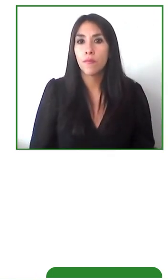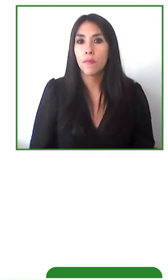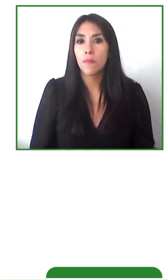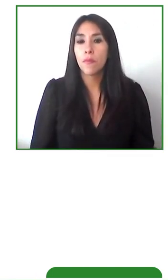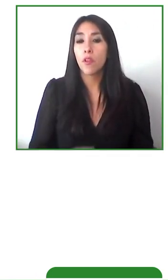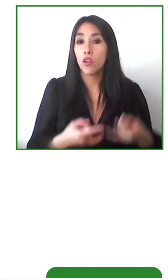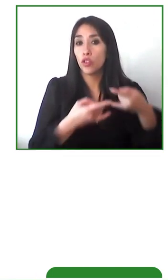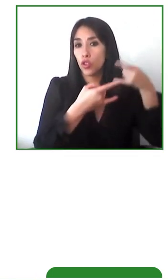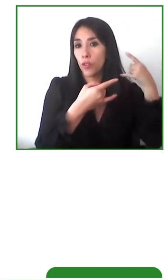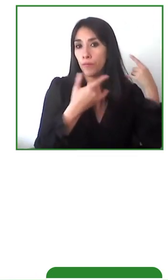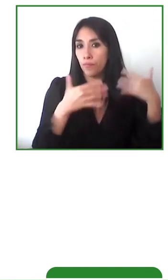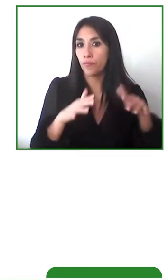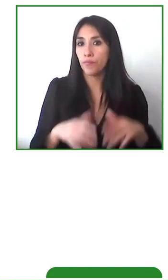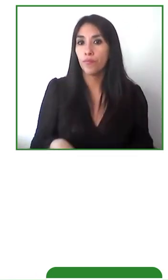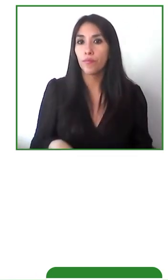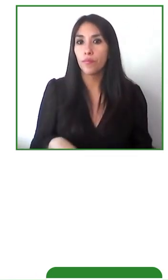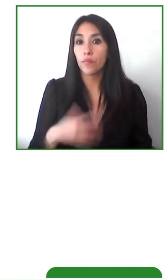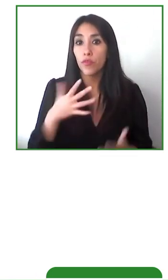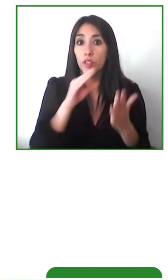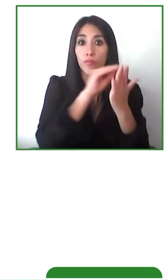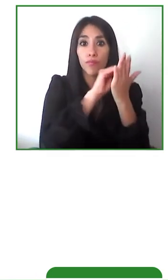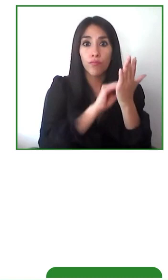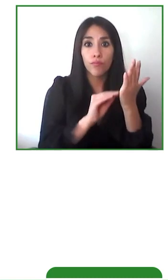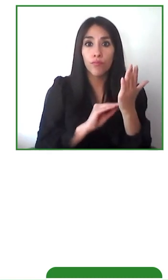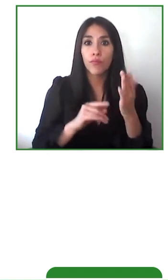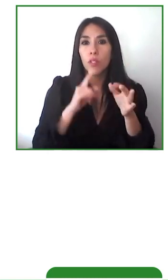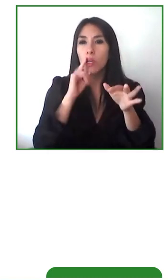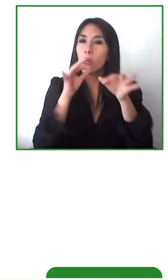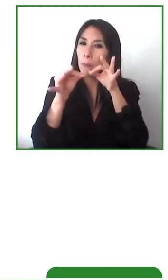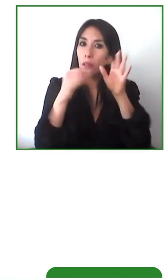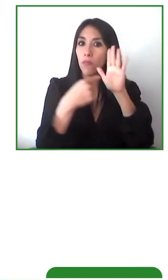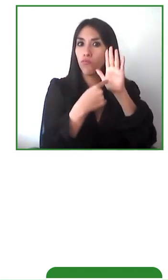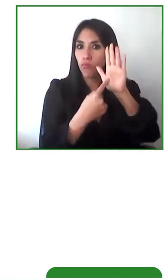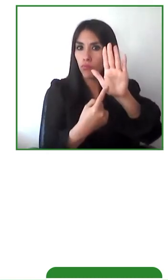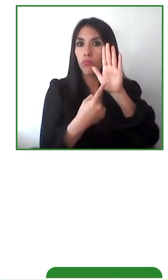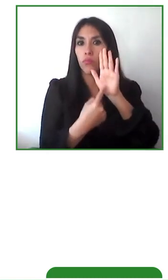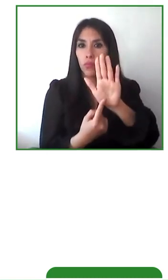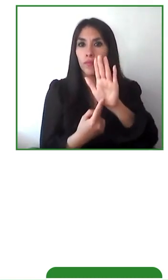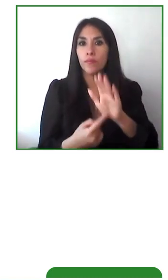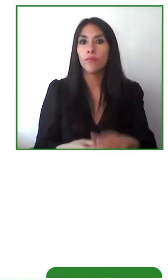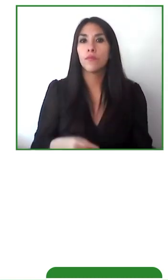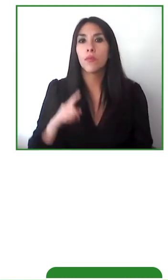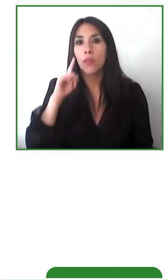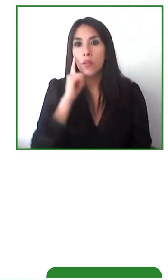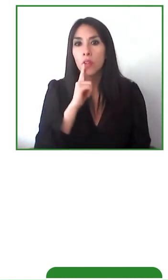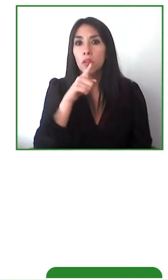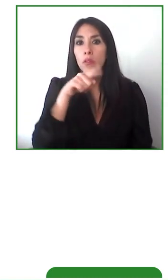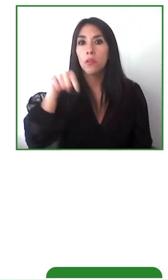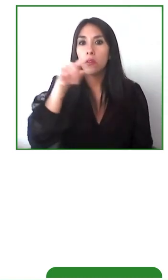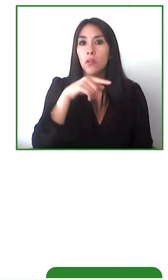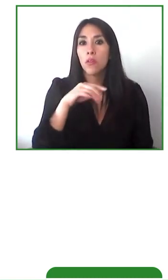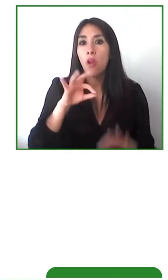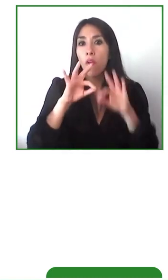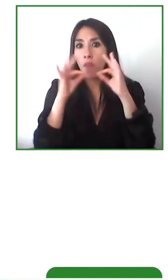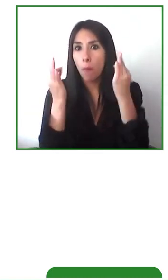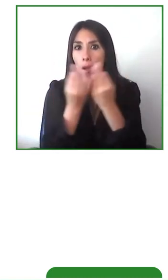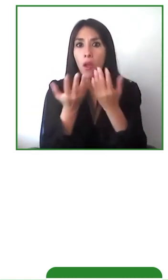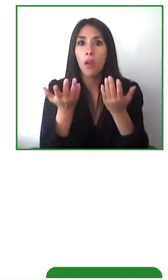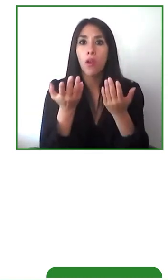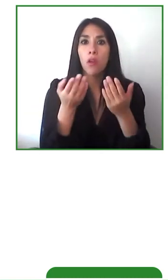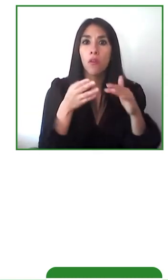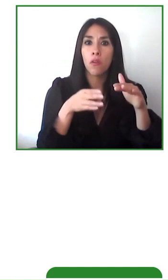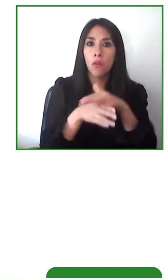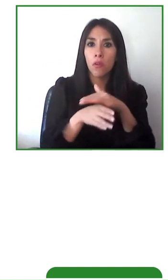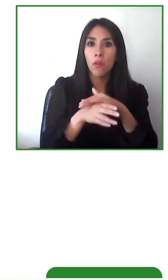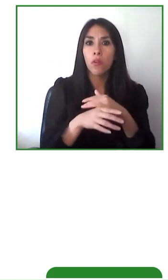los niños sordos y sus familias tienen acceso permanente y también que ese acceso aplica a sus colegios,